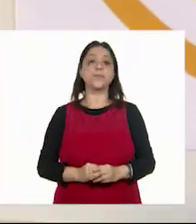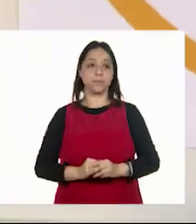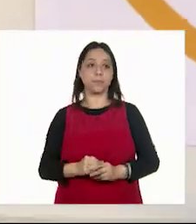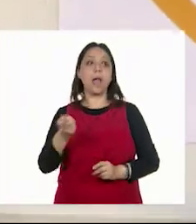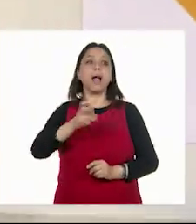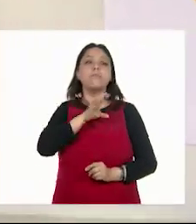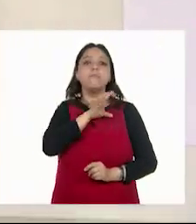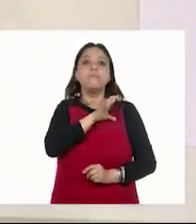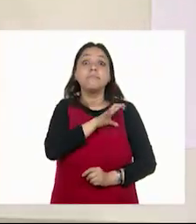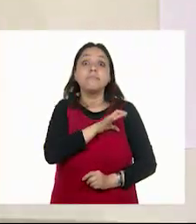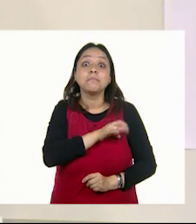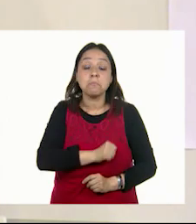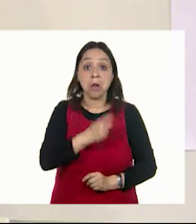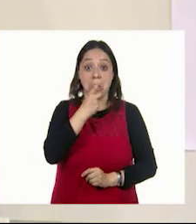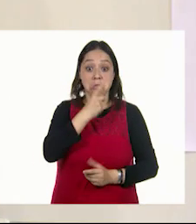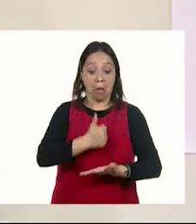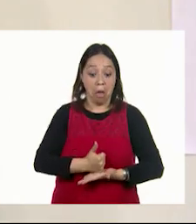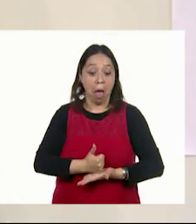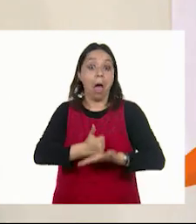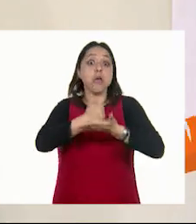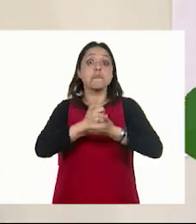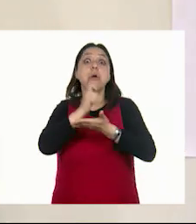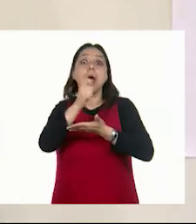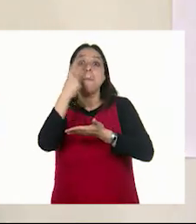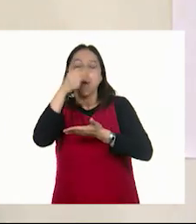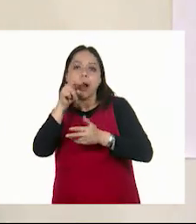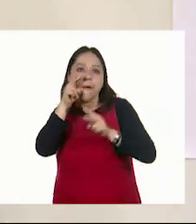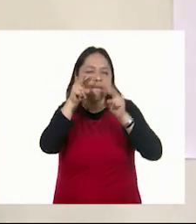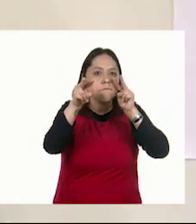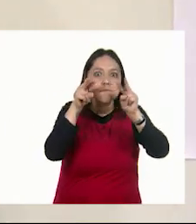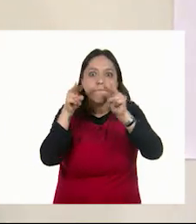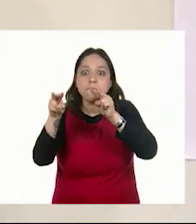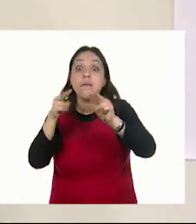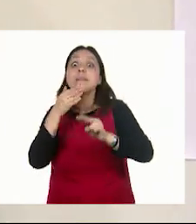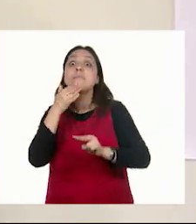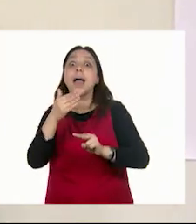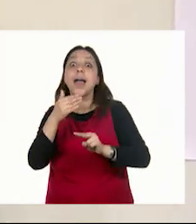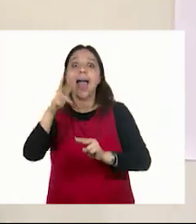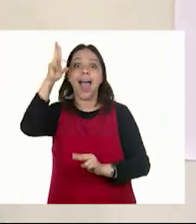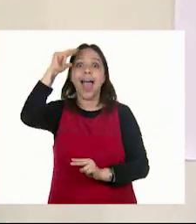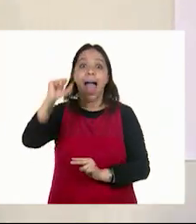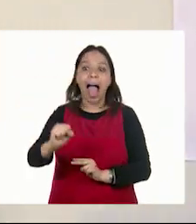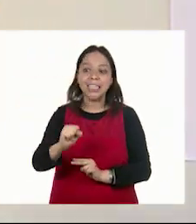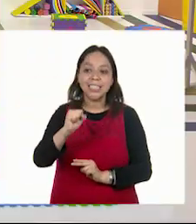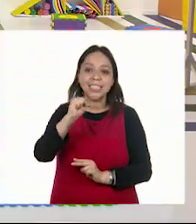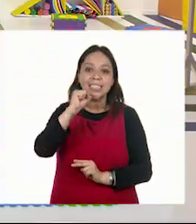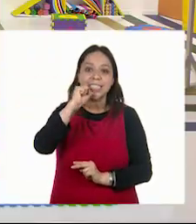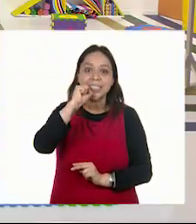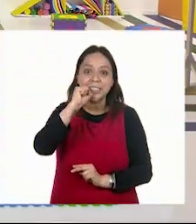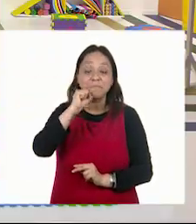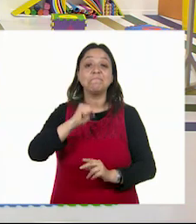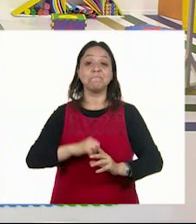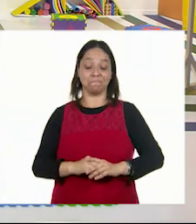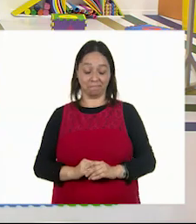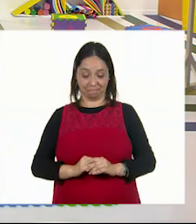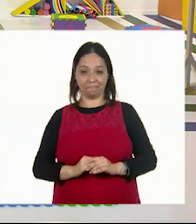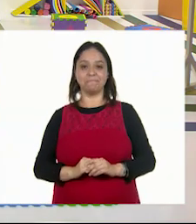encanta y dicen que hace muy bien para tener buena vista. ¡La zanahoria! Muy bien.